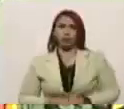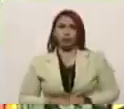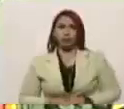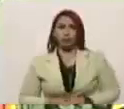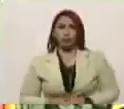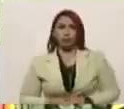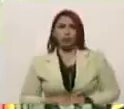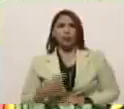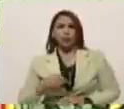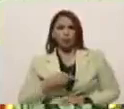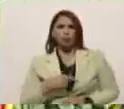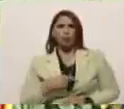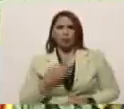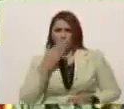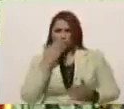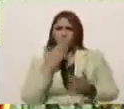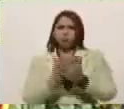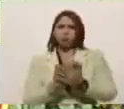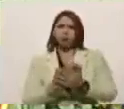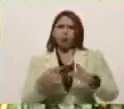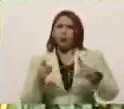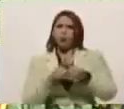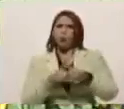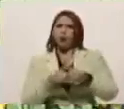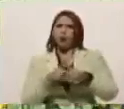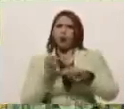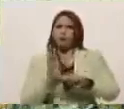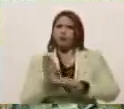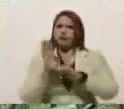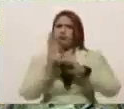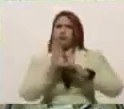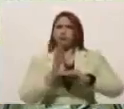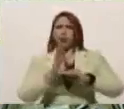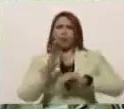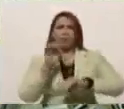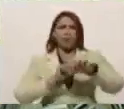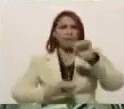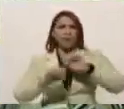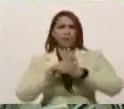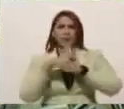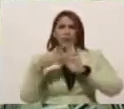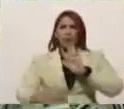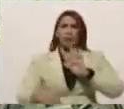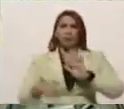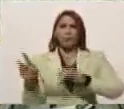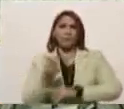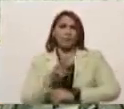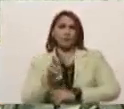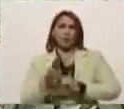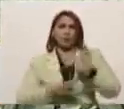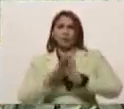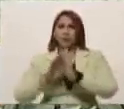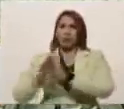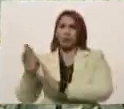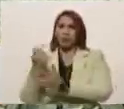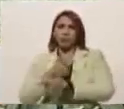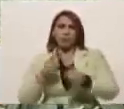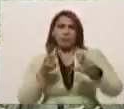Nos plantamos aquí como bastiones en defensa del derecho a Venezuela, al desarrollo, a la libertad, a la